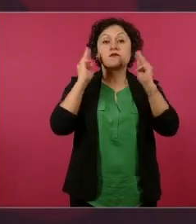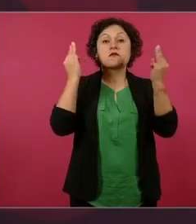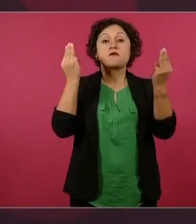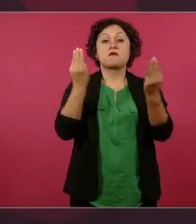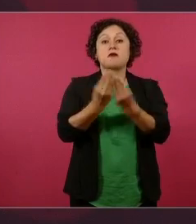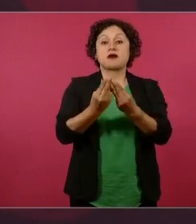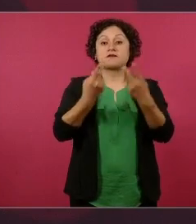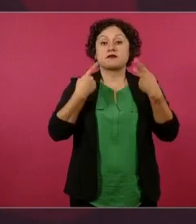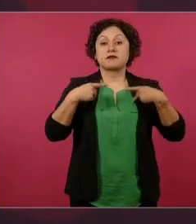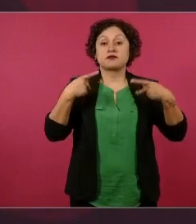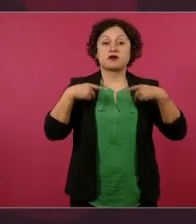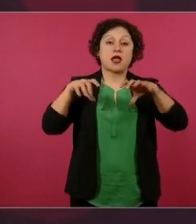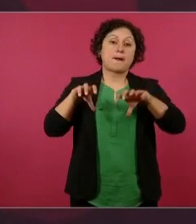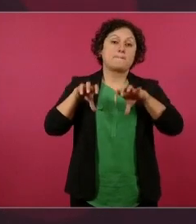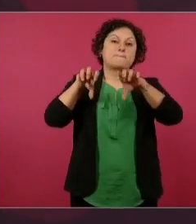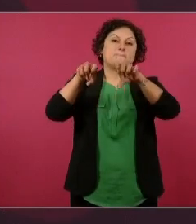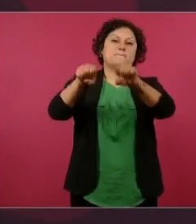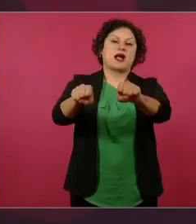narcotraficantes.